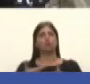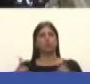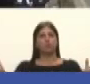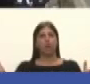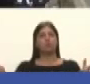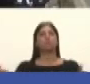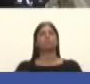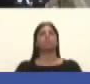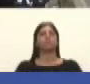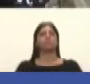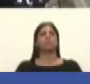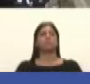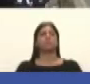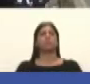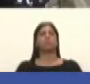Luis?